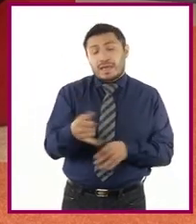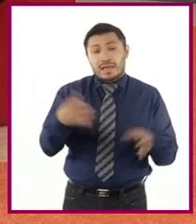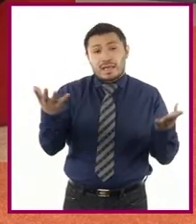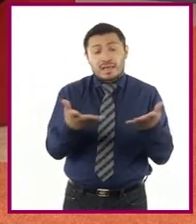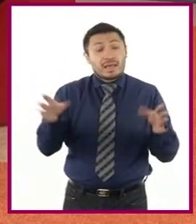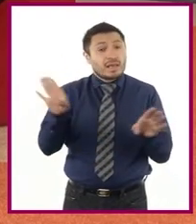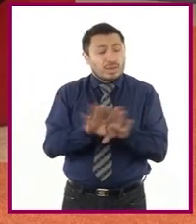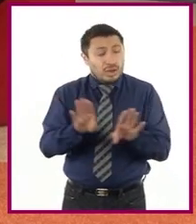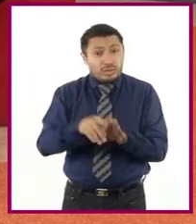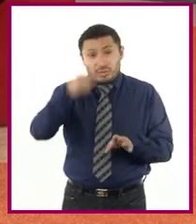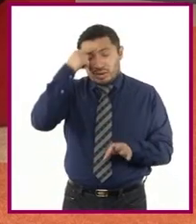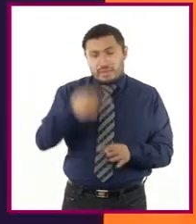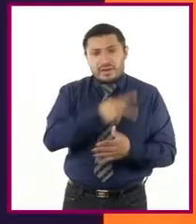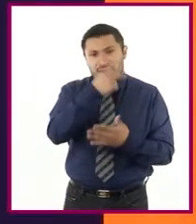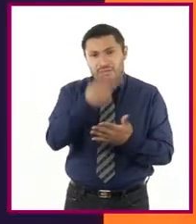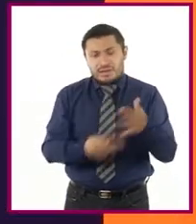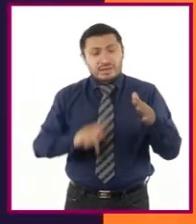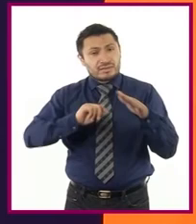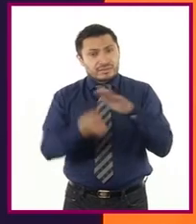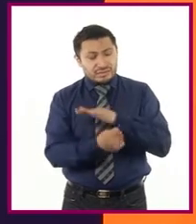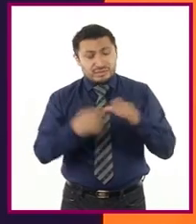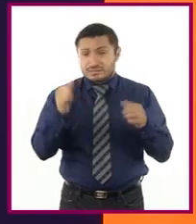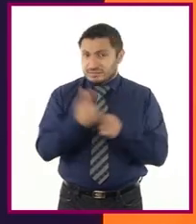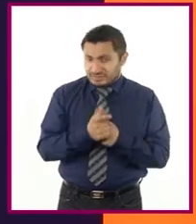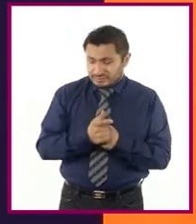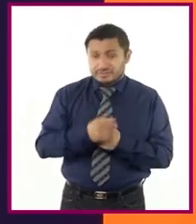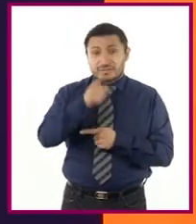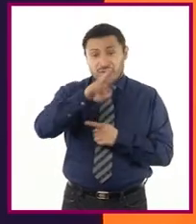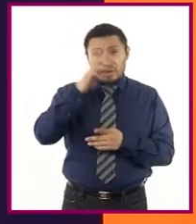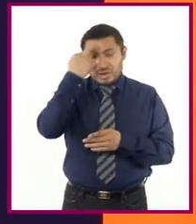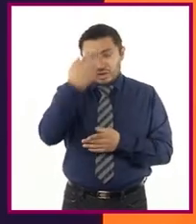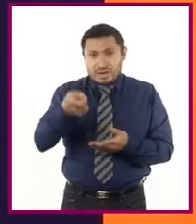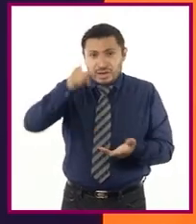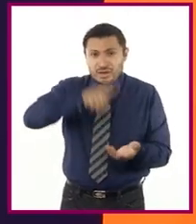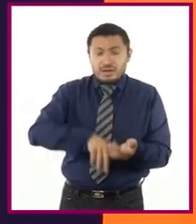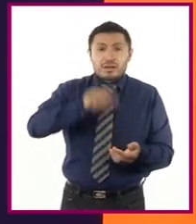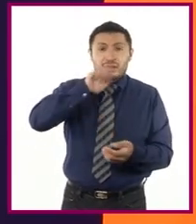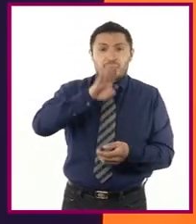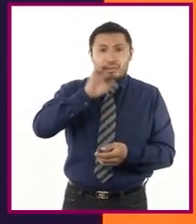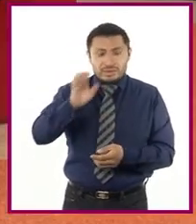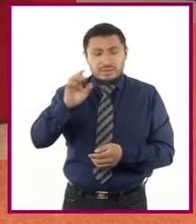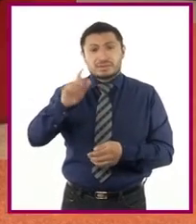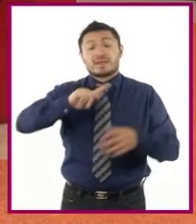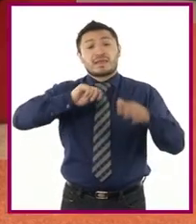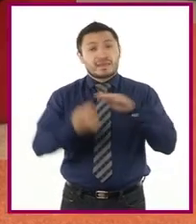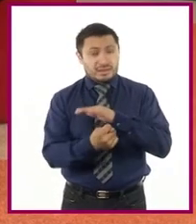planeación de un proceso técnico. Recuerden incluirlo en su abecedario tecnológico.